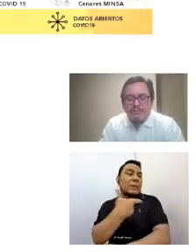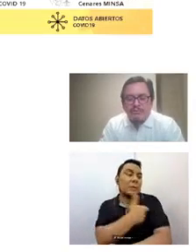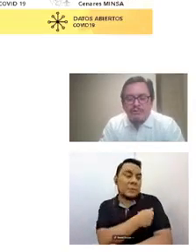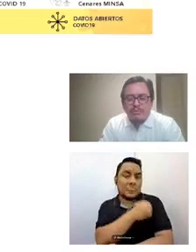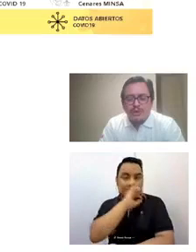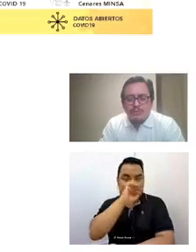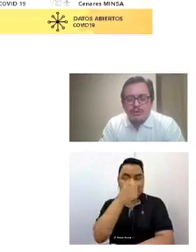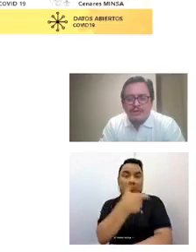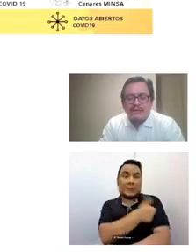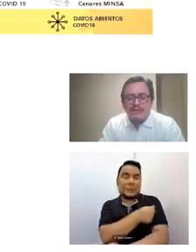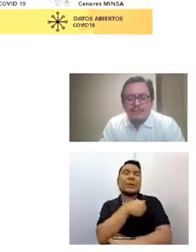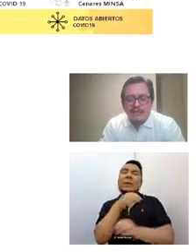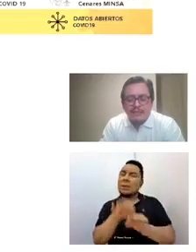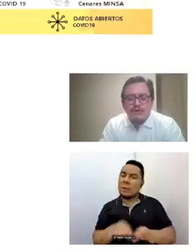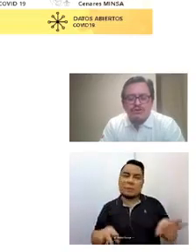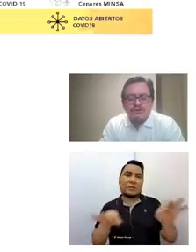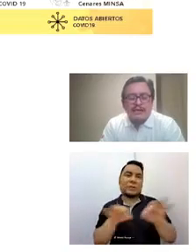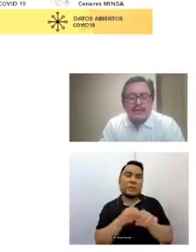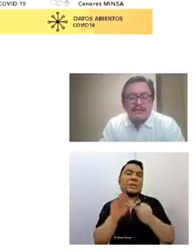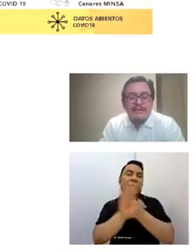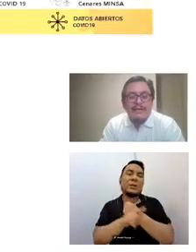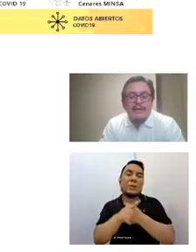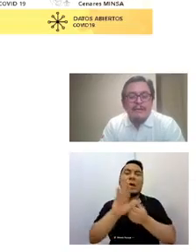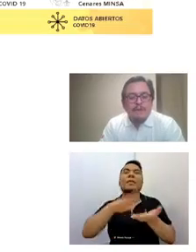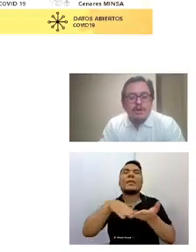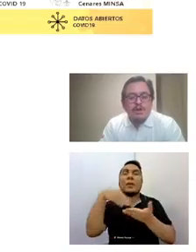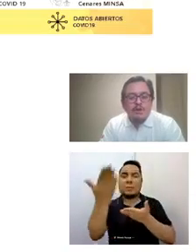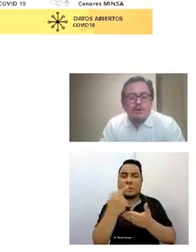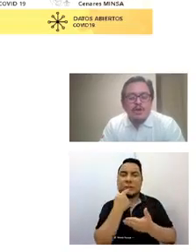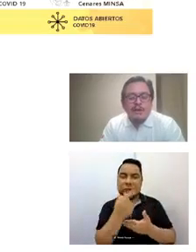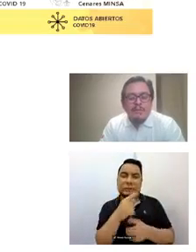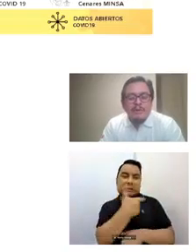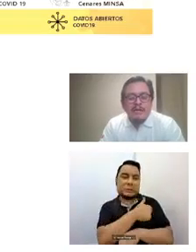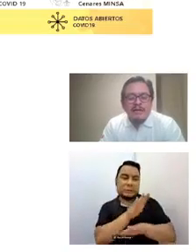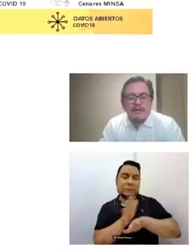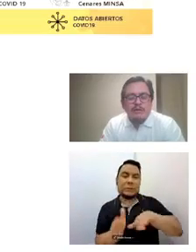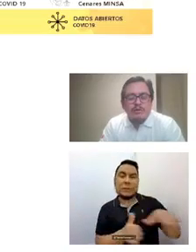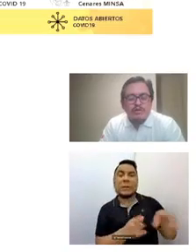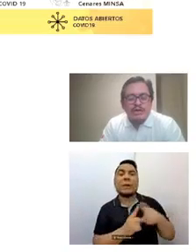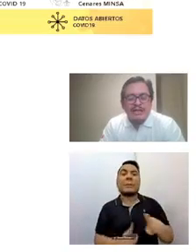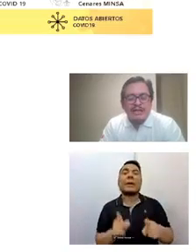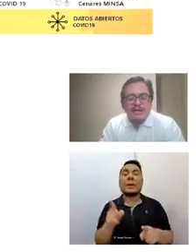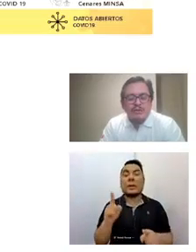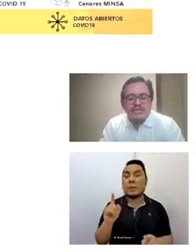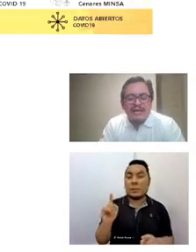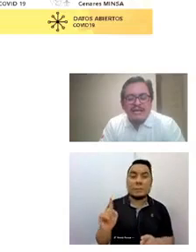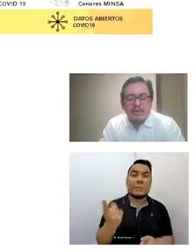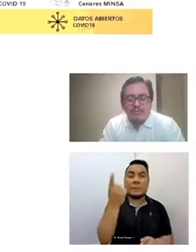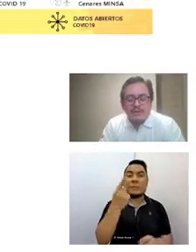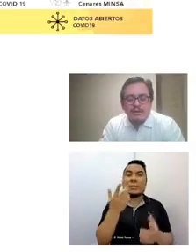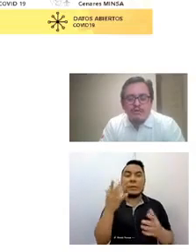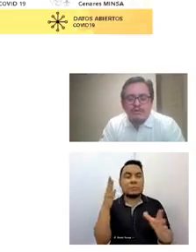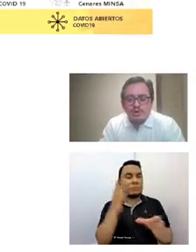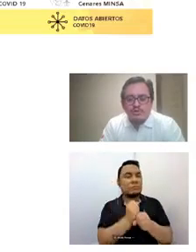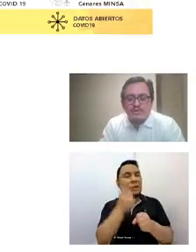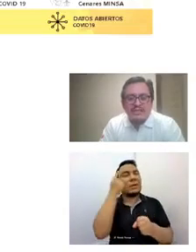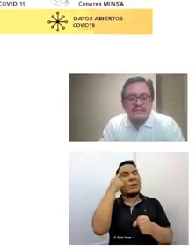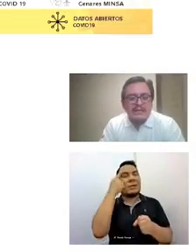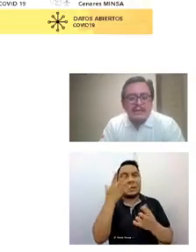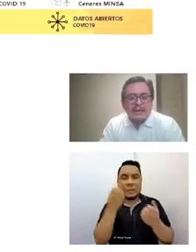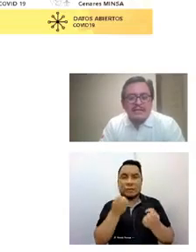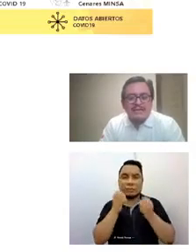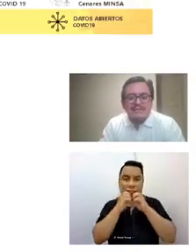tener un rol muy importante, ya hablaremos de eso más adelante, pero la primera conclusión a la que quiero llegar y compartir con